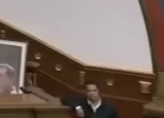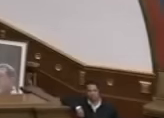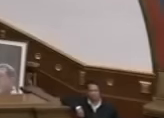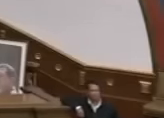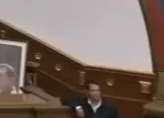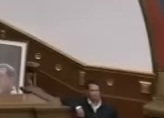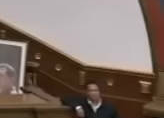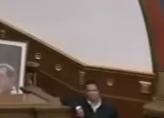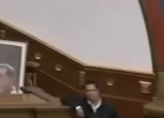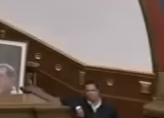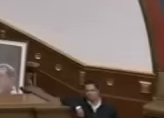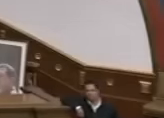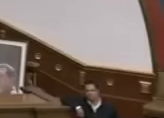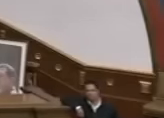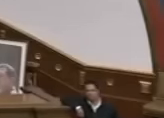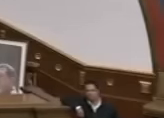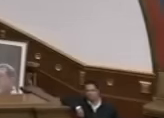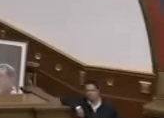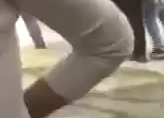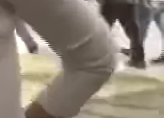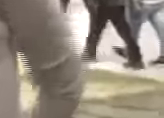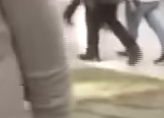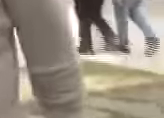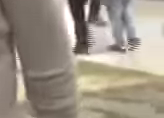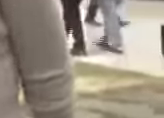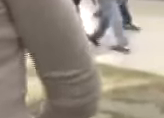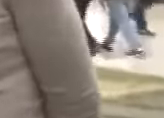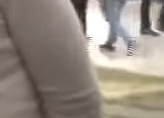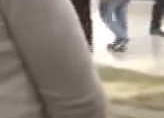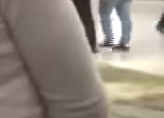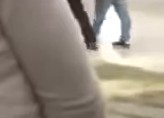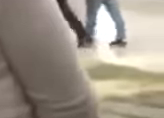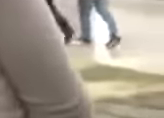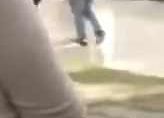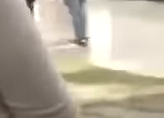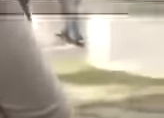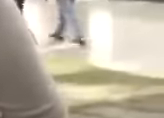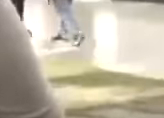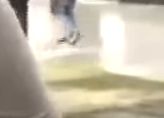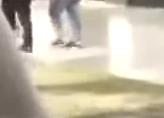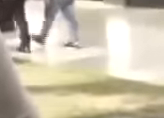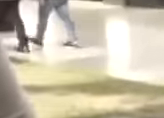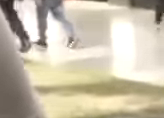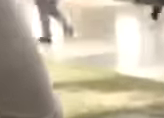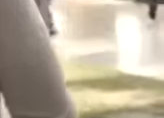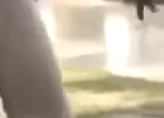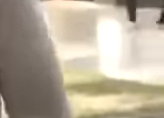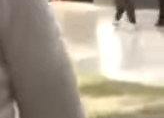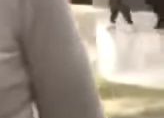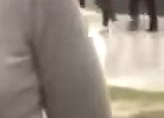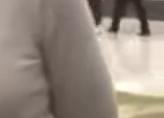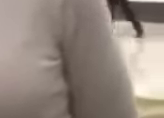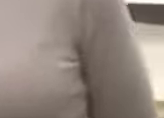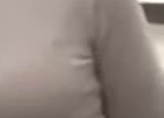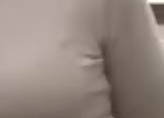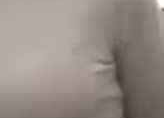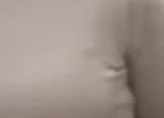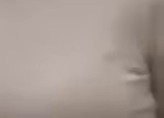esperanzadores? Usted, como presidente de la Comisión de Energía y Petróleo de la Asamblea Nacional. Mira, yo creo que la